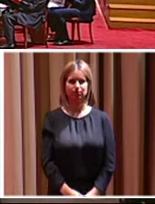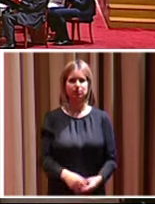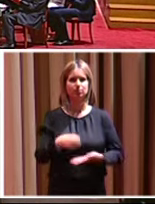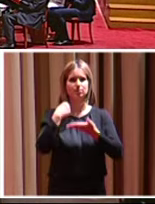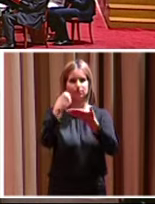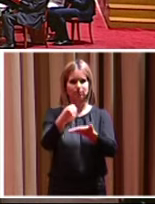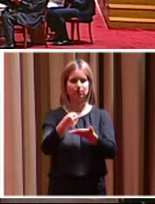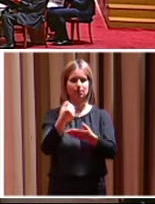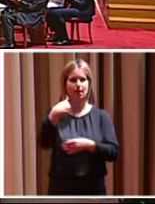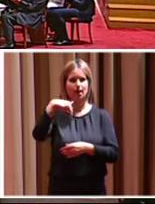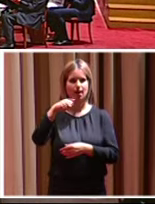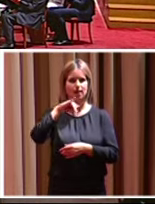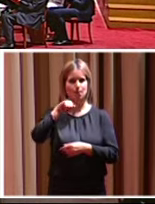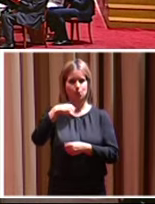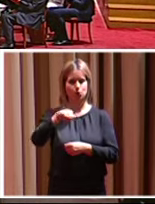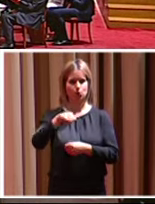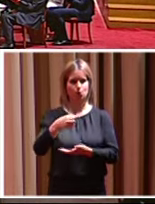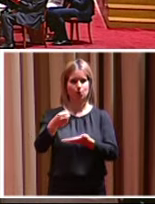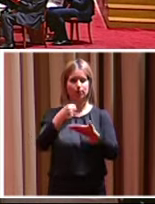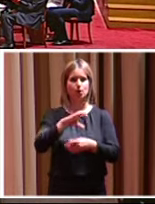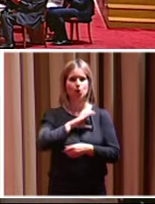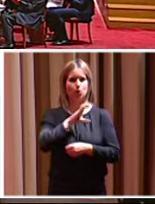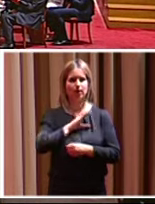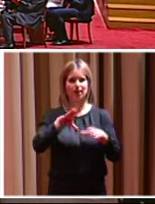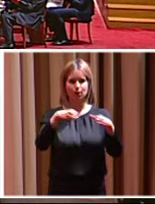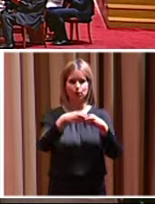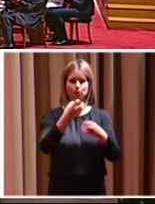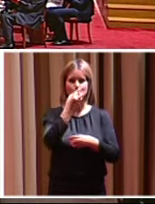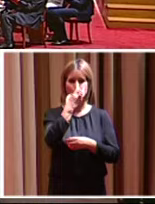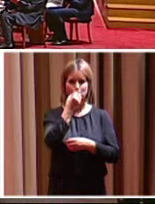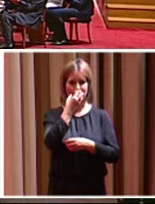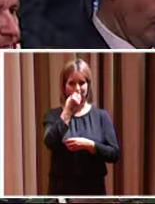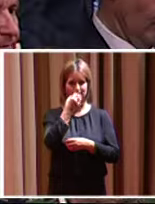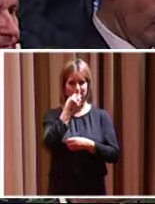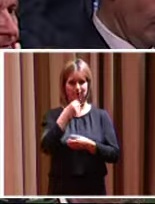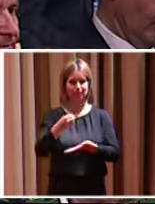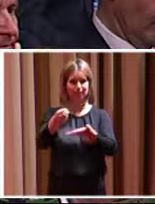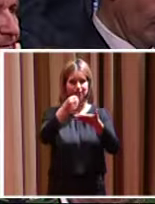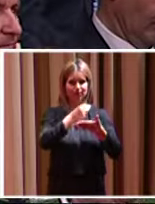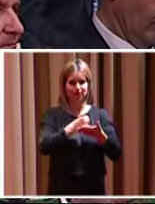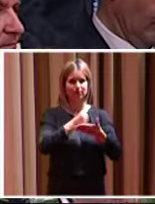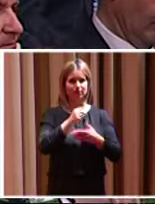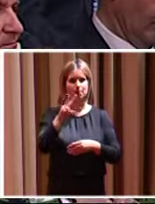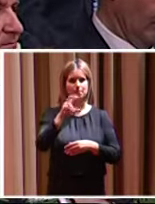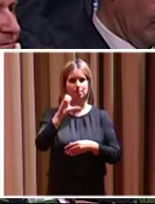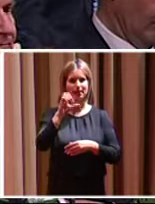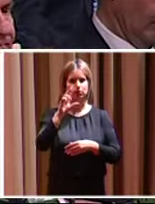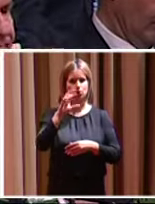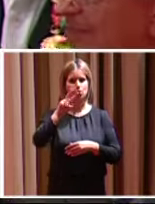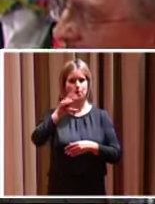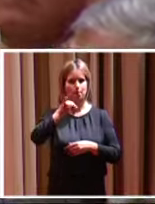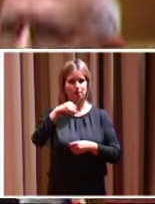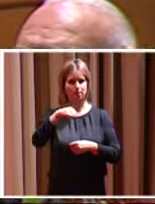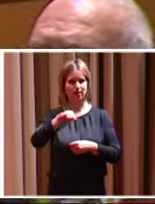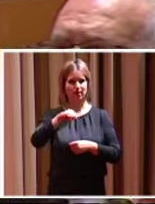Entrega a doña Ana Muñoz Arquelladas, concejala del Grupo Municipal Socialista. Recoge Víctor Vázquez